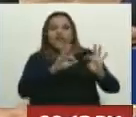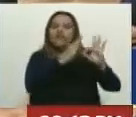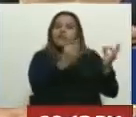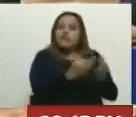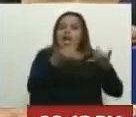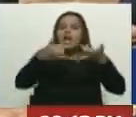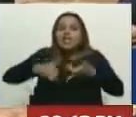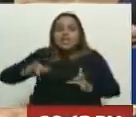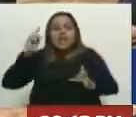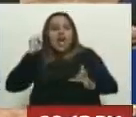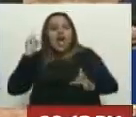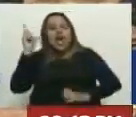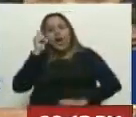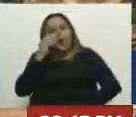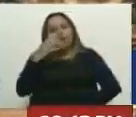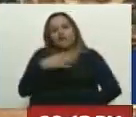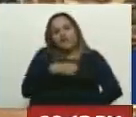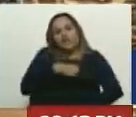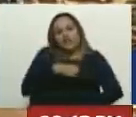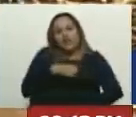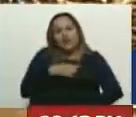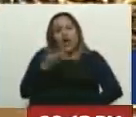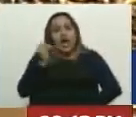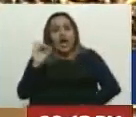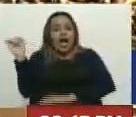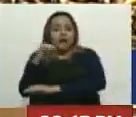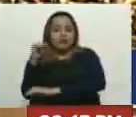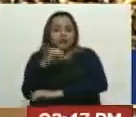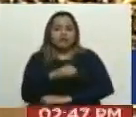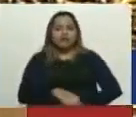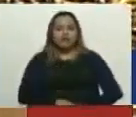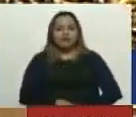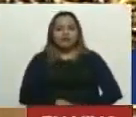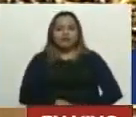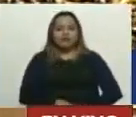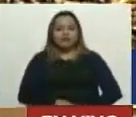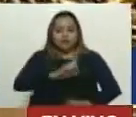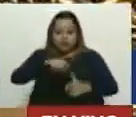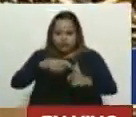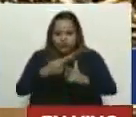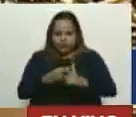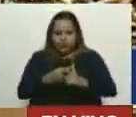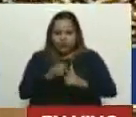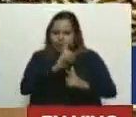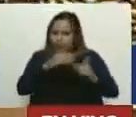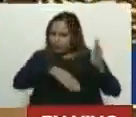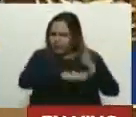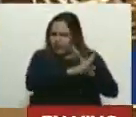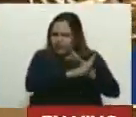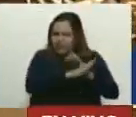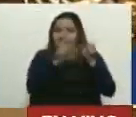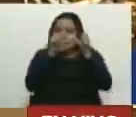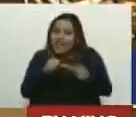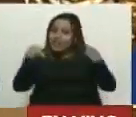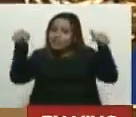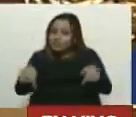de una hija, de un sobrino con trastorno del espectro autista. Así que no se vayan de aquí, o sea, quédense